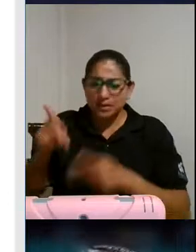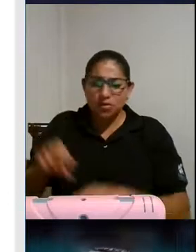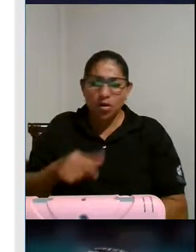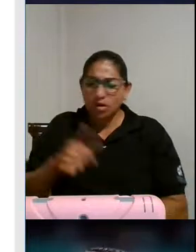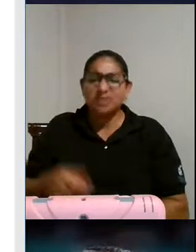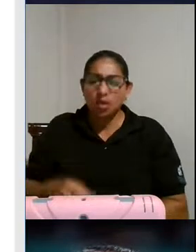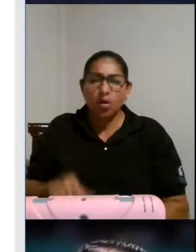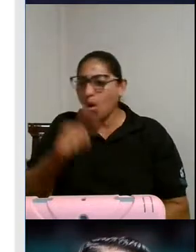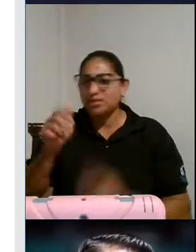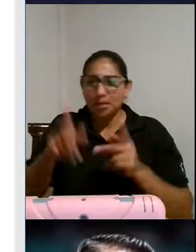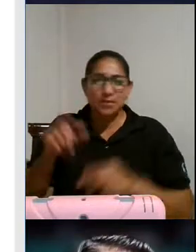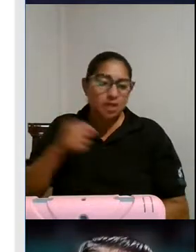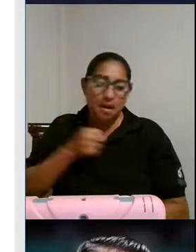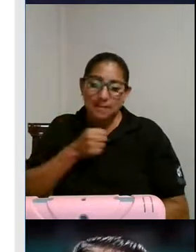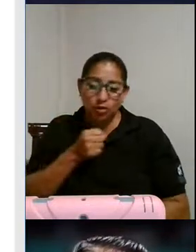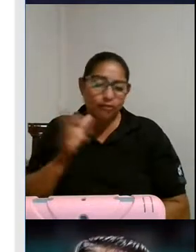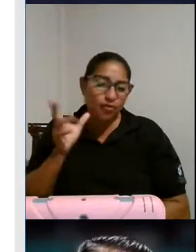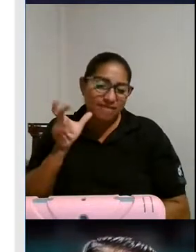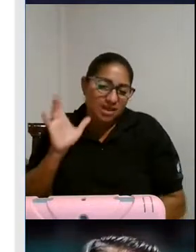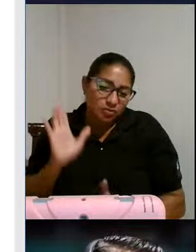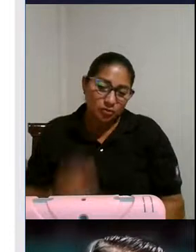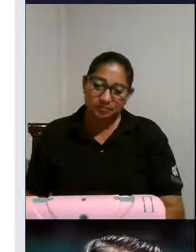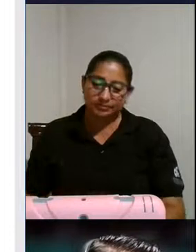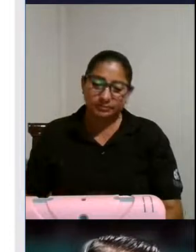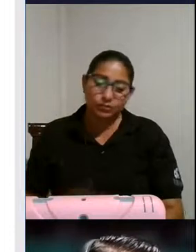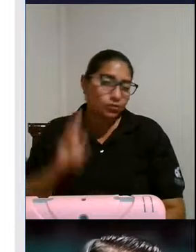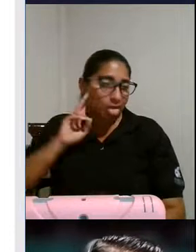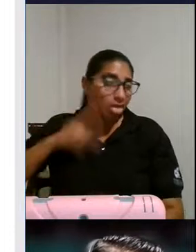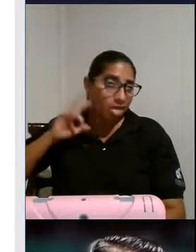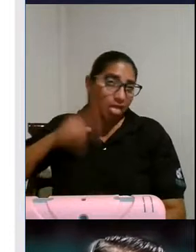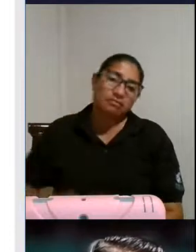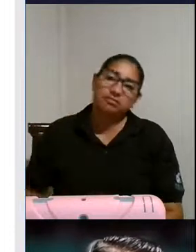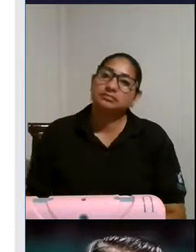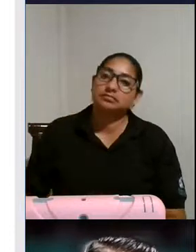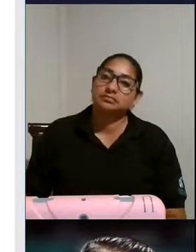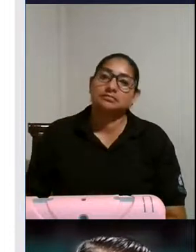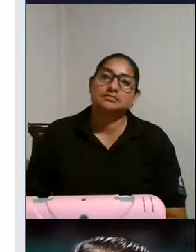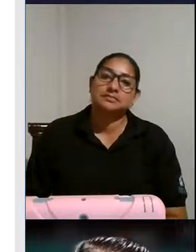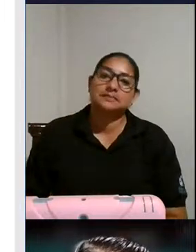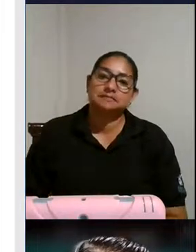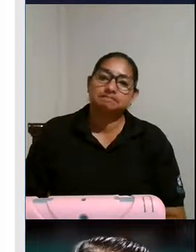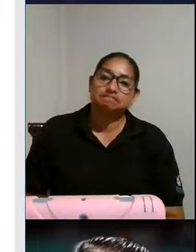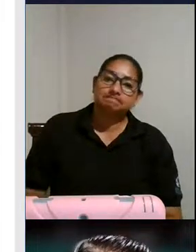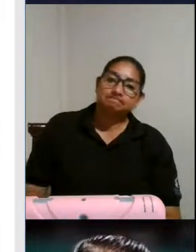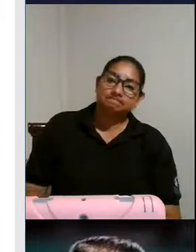A más b a la 2 es igual a la 2 más